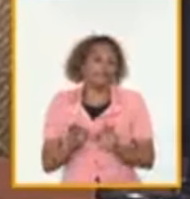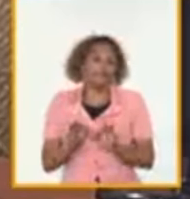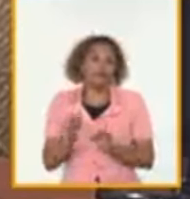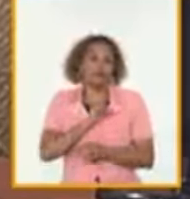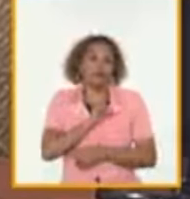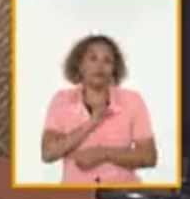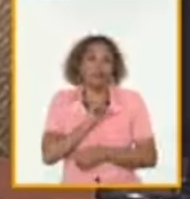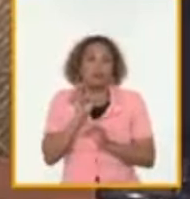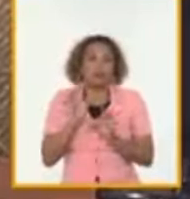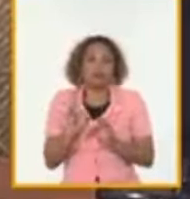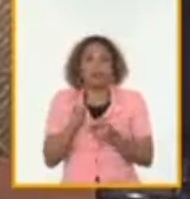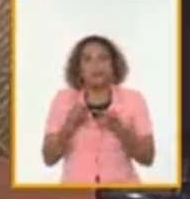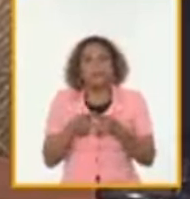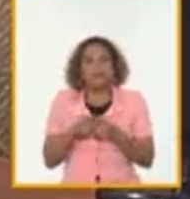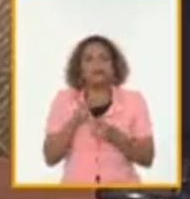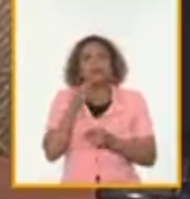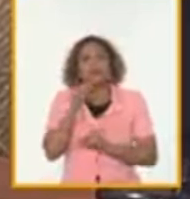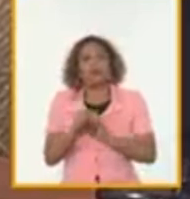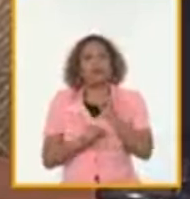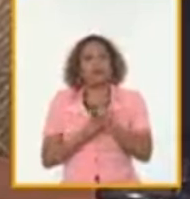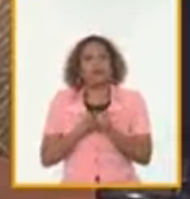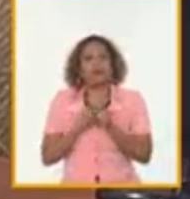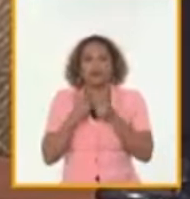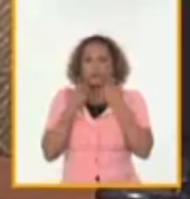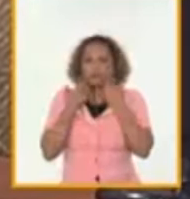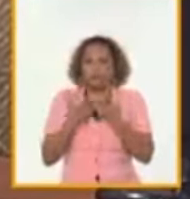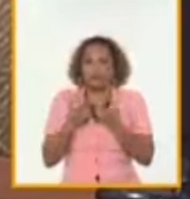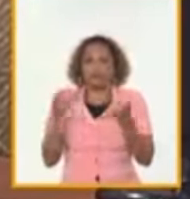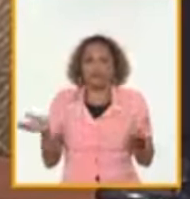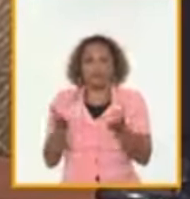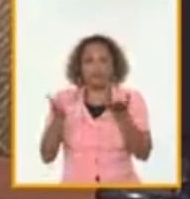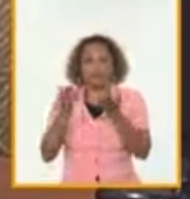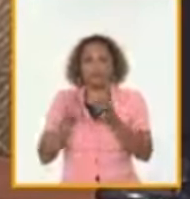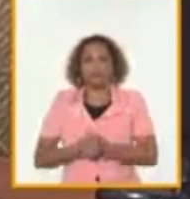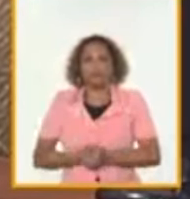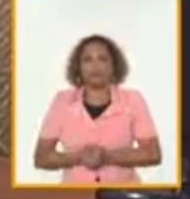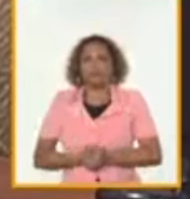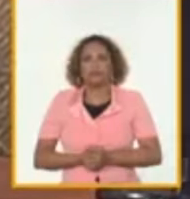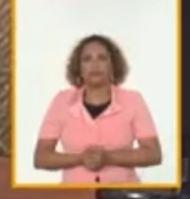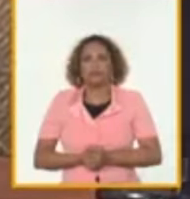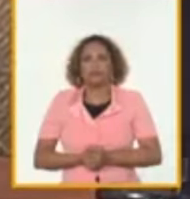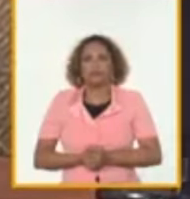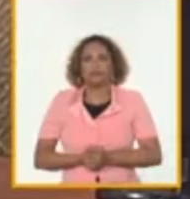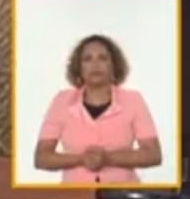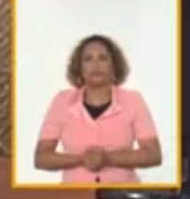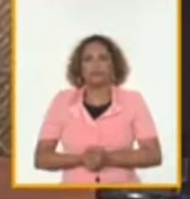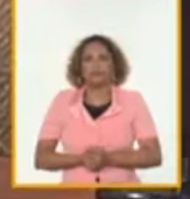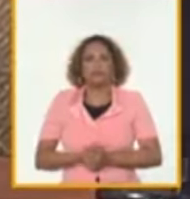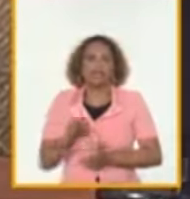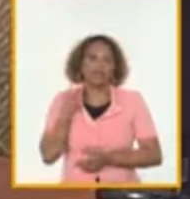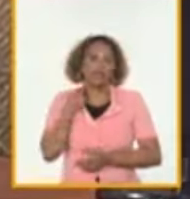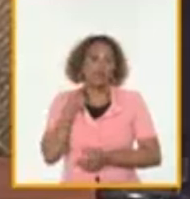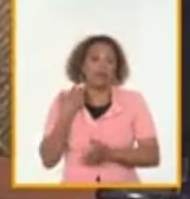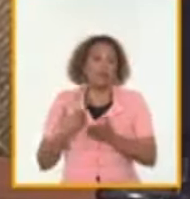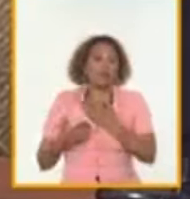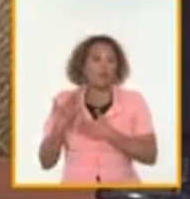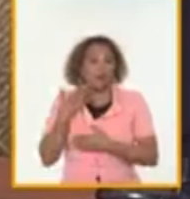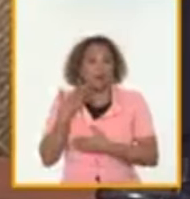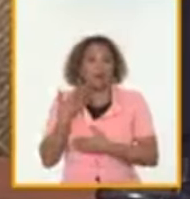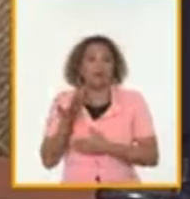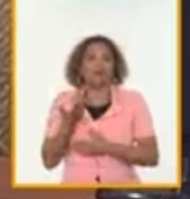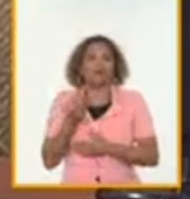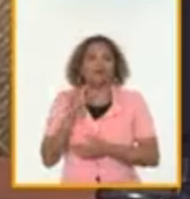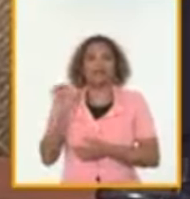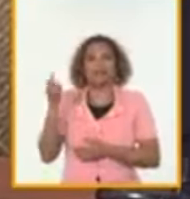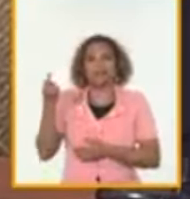es importante todo lo que se ha venido haciendo que se viene haciendo ya desde hace un un tiempo con el tema precio con el